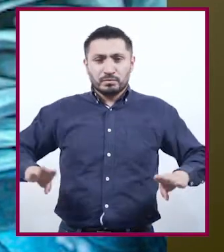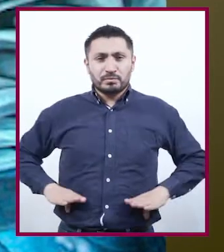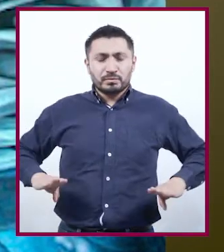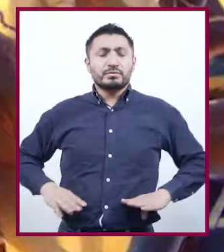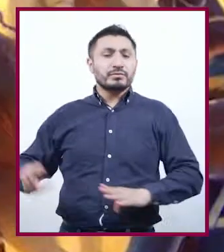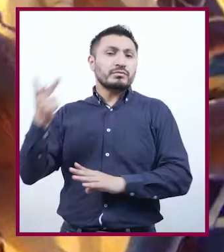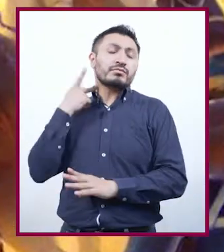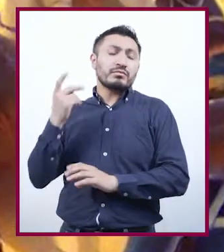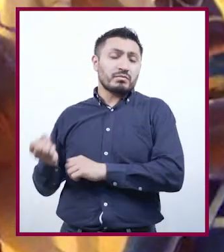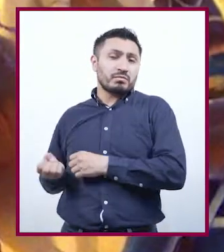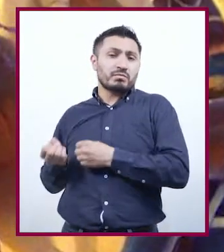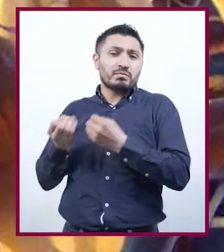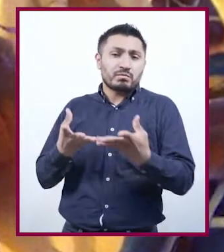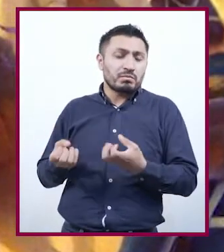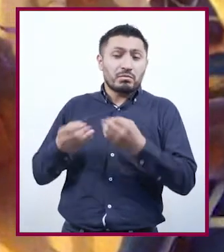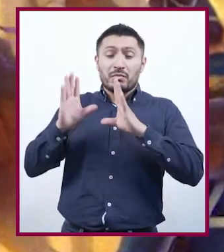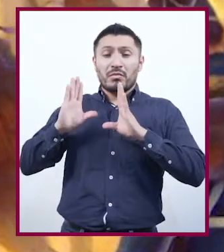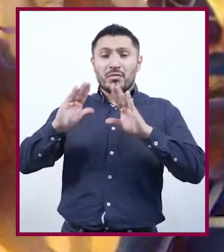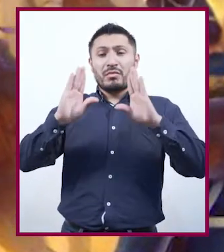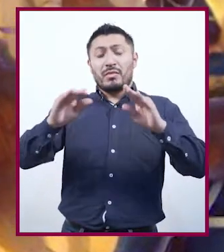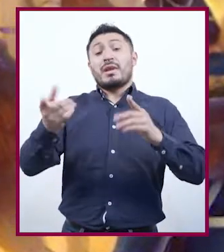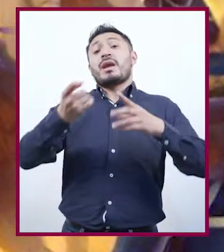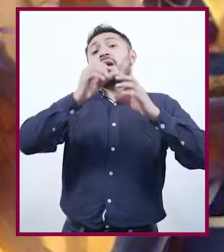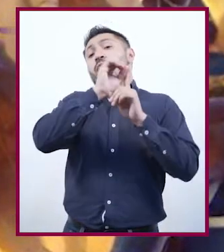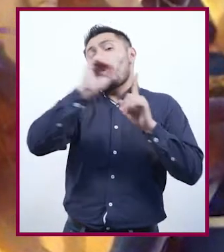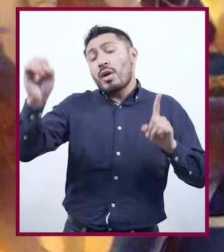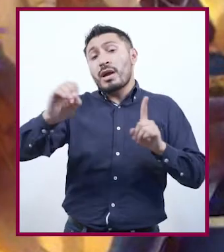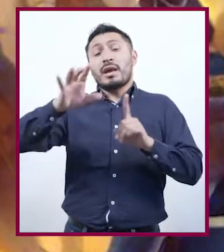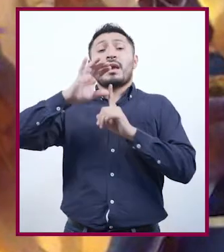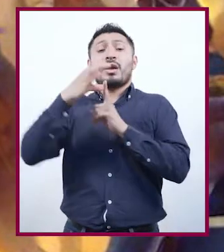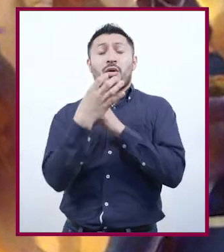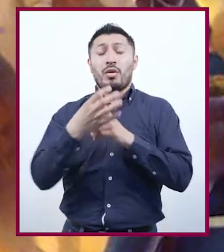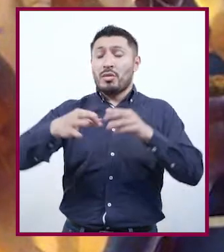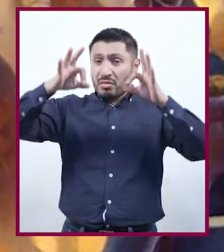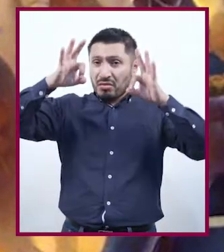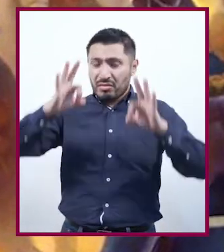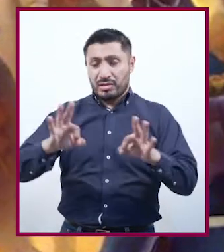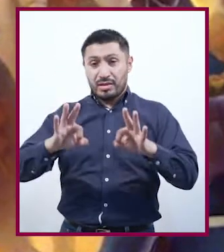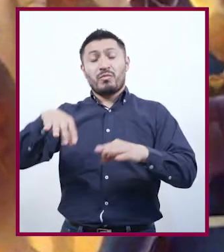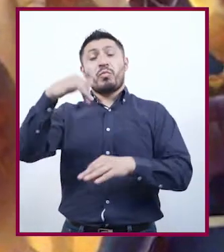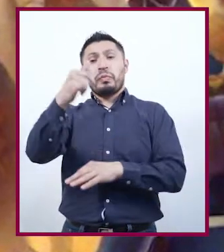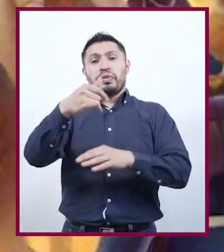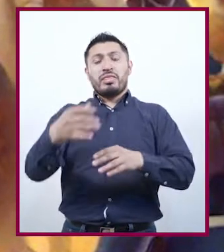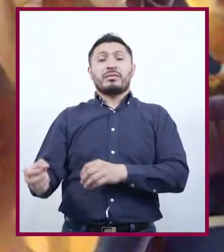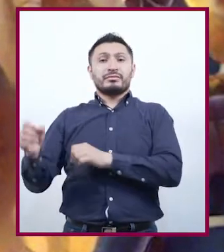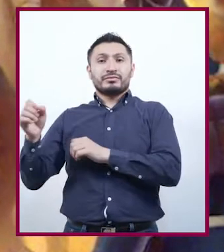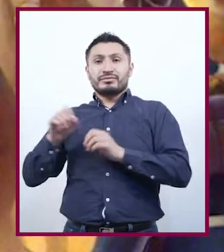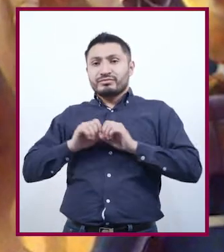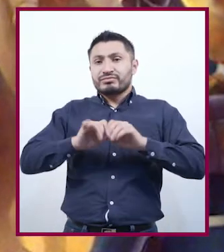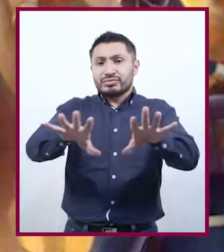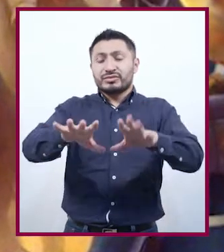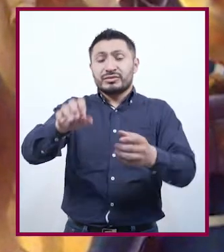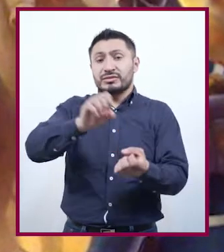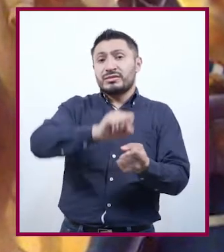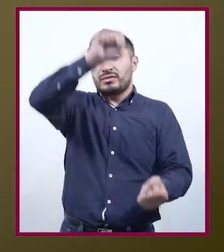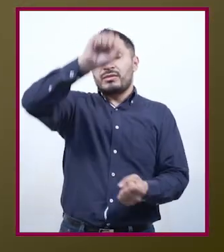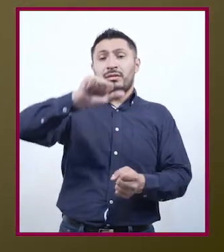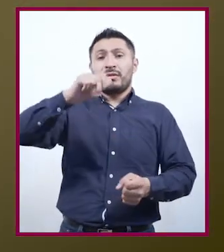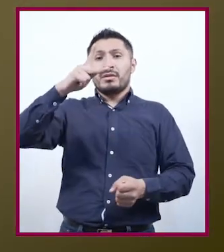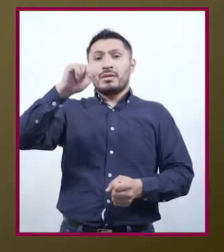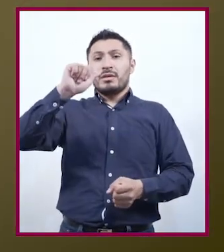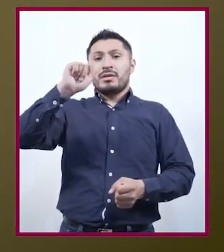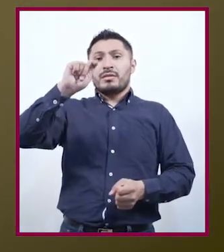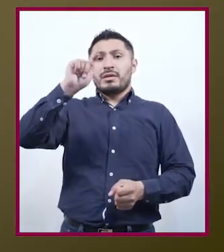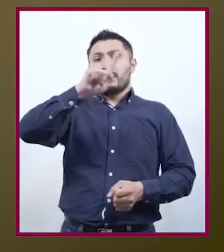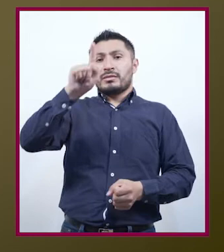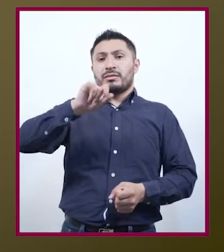carácter político al movimiento a partir de la organización de un Congreso Constituyente y de la promulgación de la Constitución